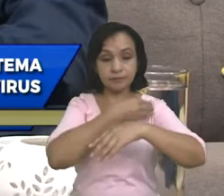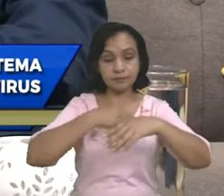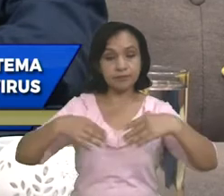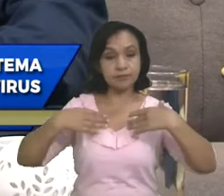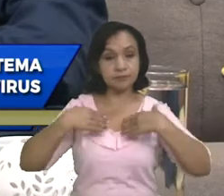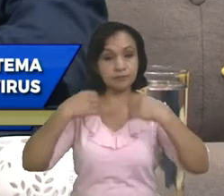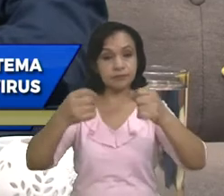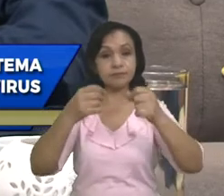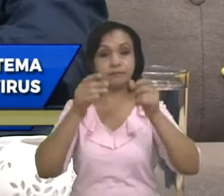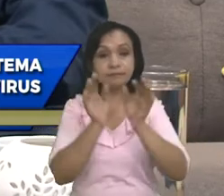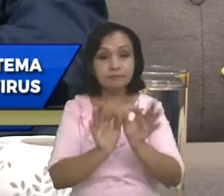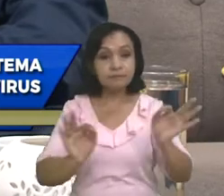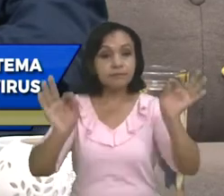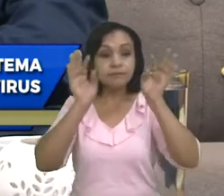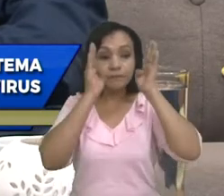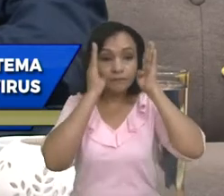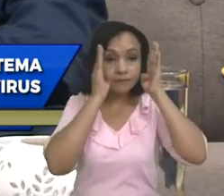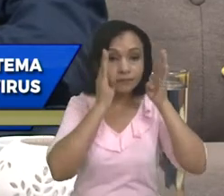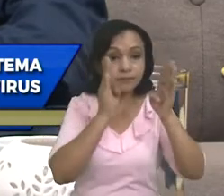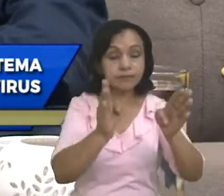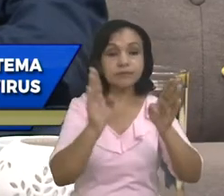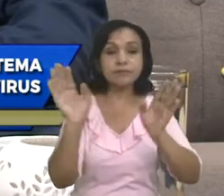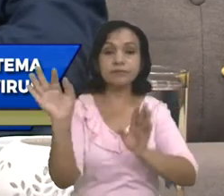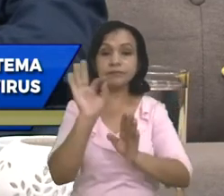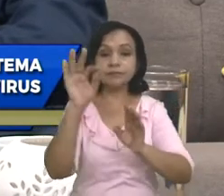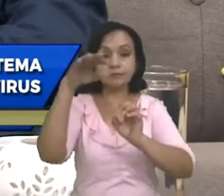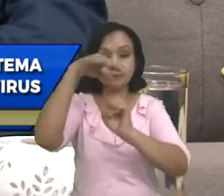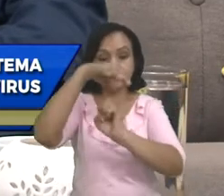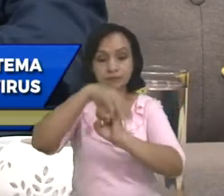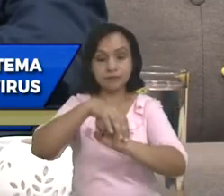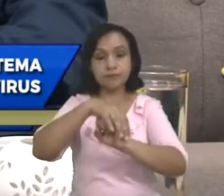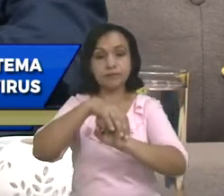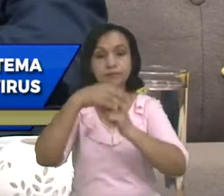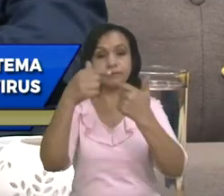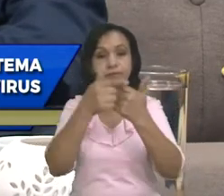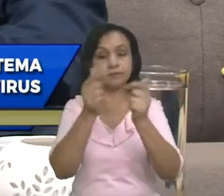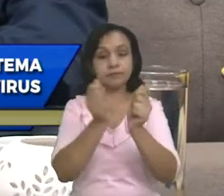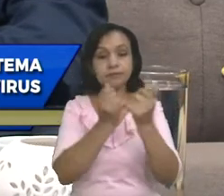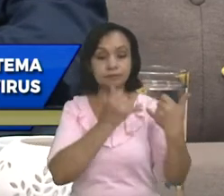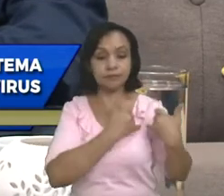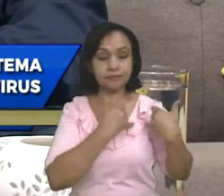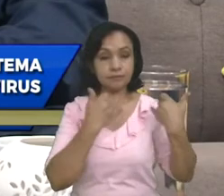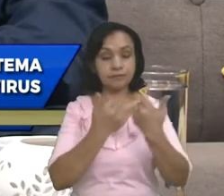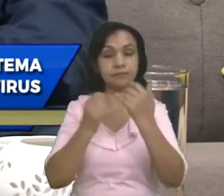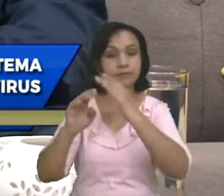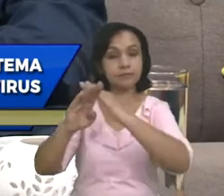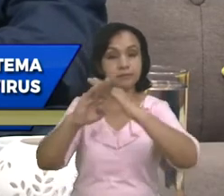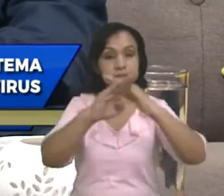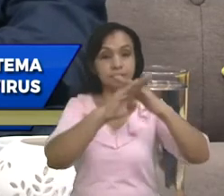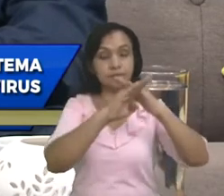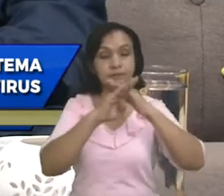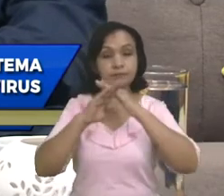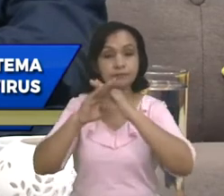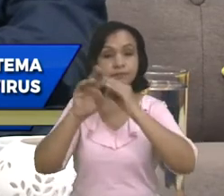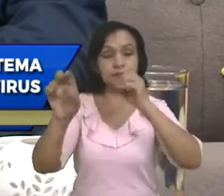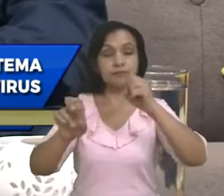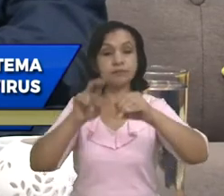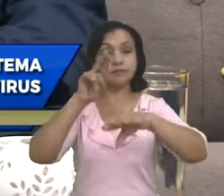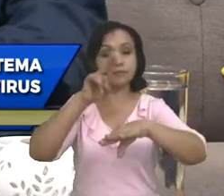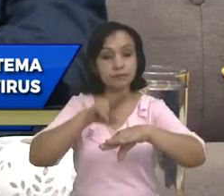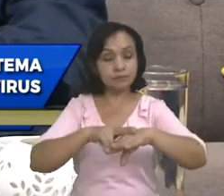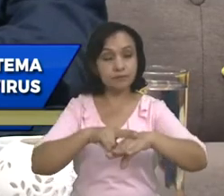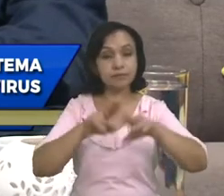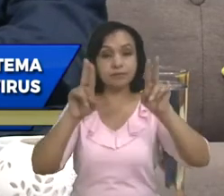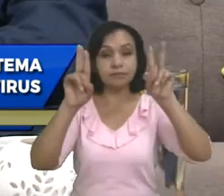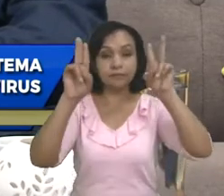alto nivel de prioridad y se conforma la comisión interinstitucional para prevenir el impacto a nivel nacional en términos